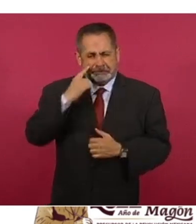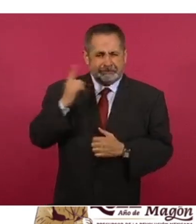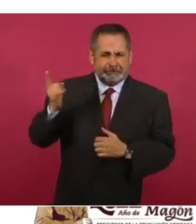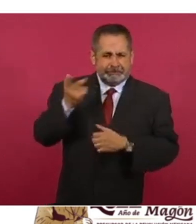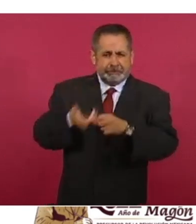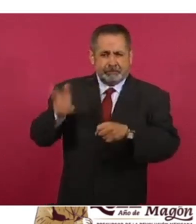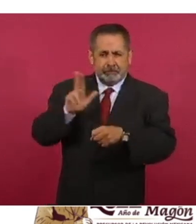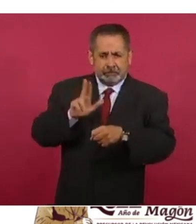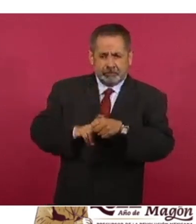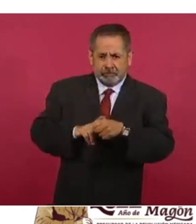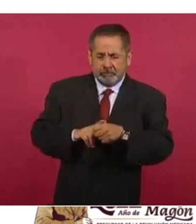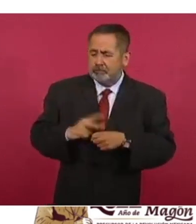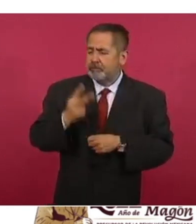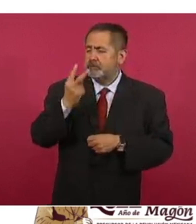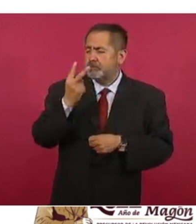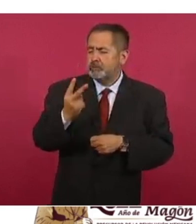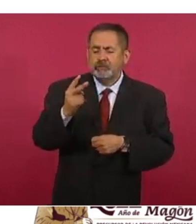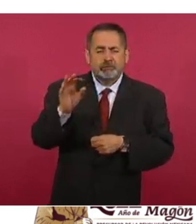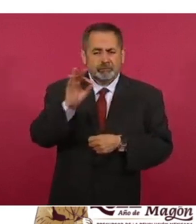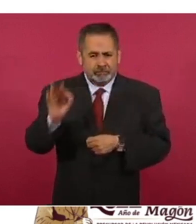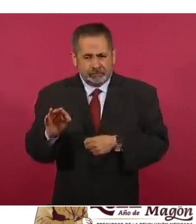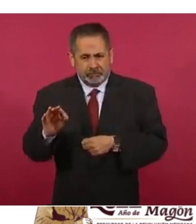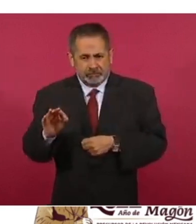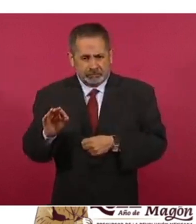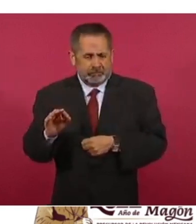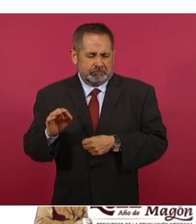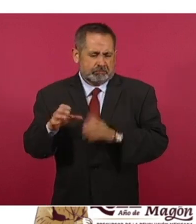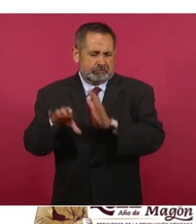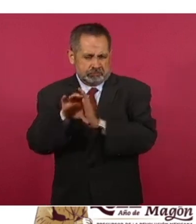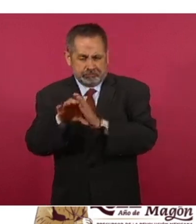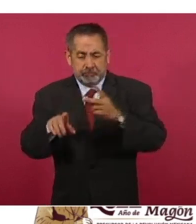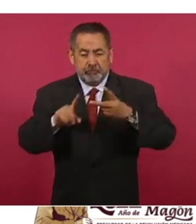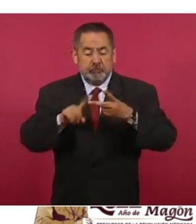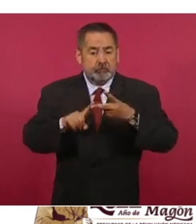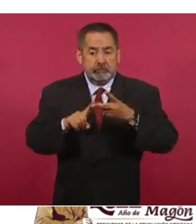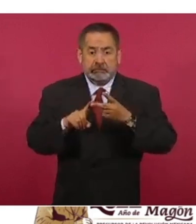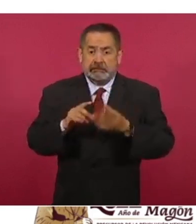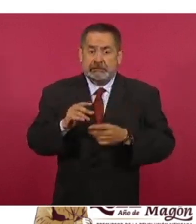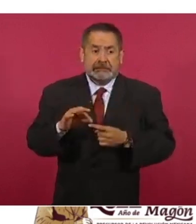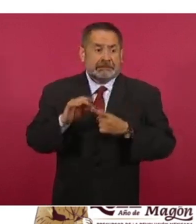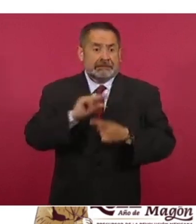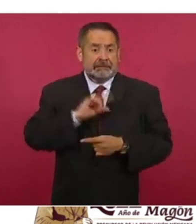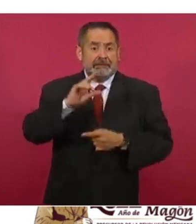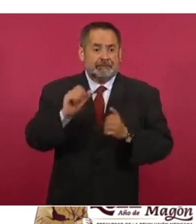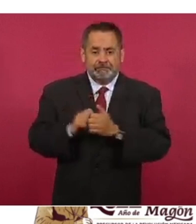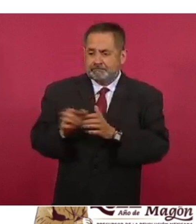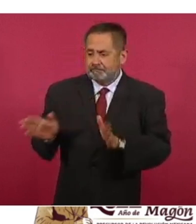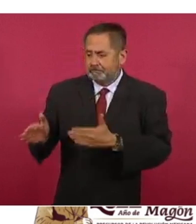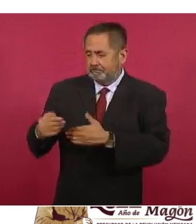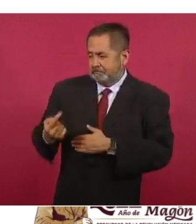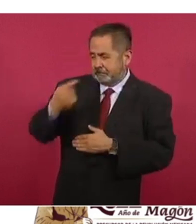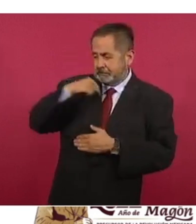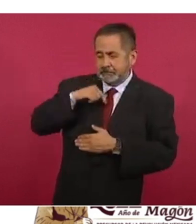en 2% para las camas generales 1 % para las camas con ventilador es decir mínimas las ocupaciones